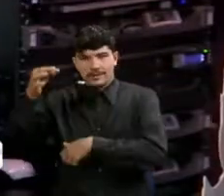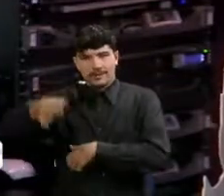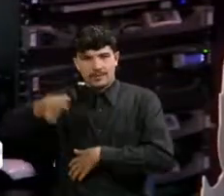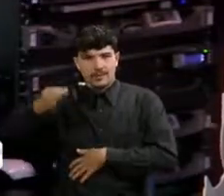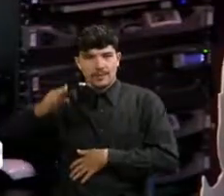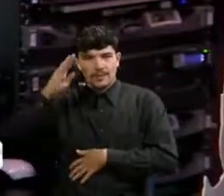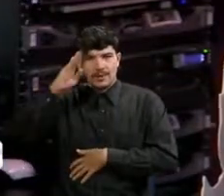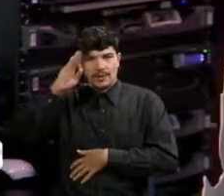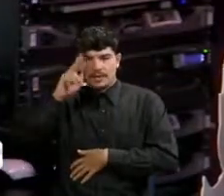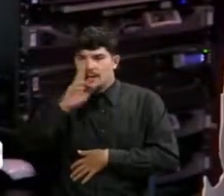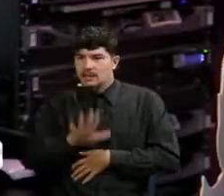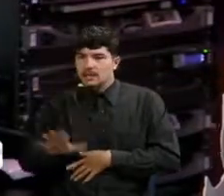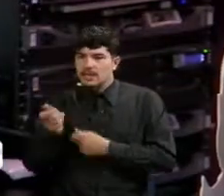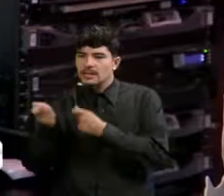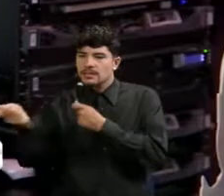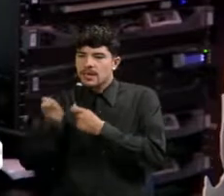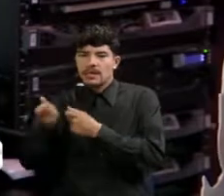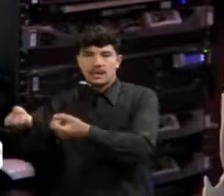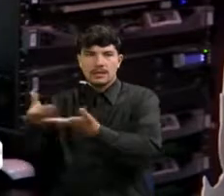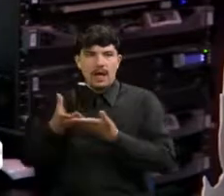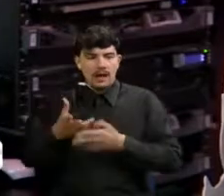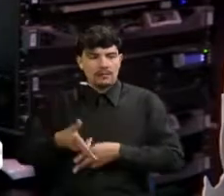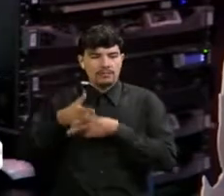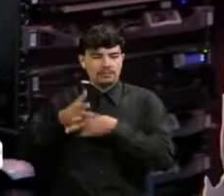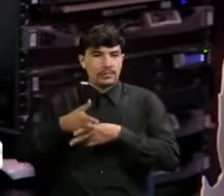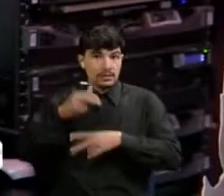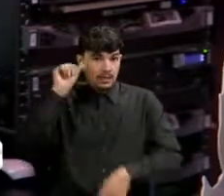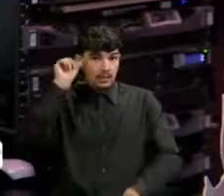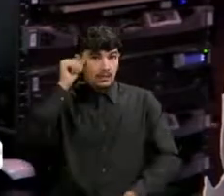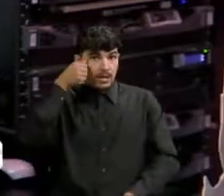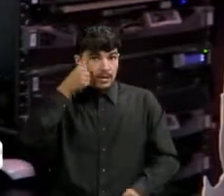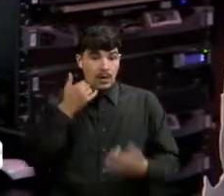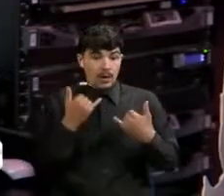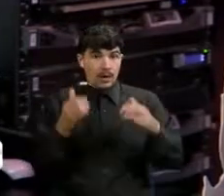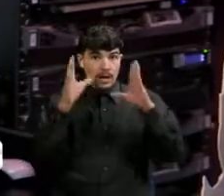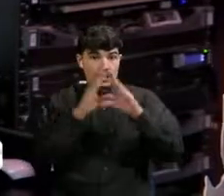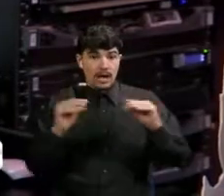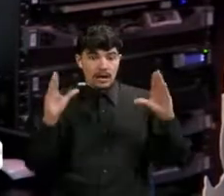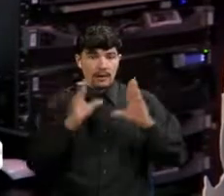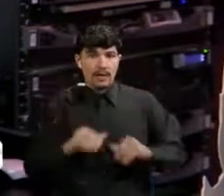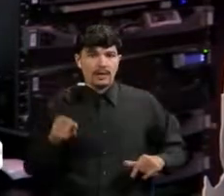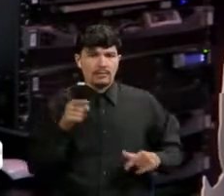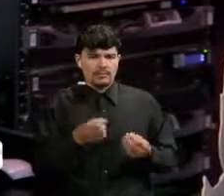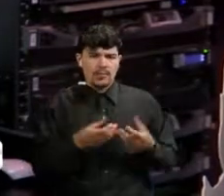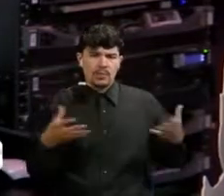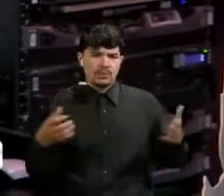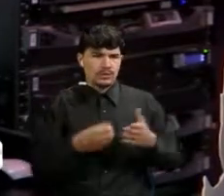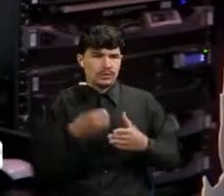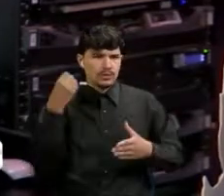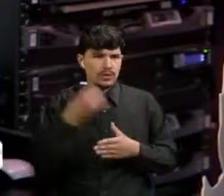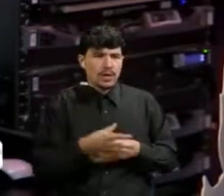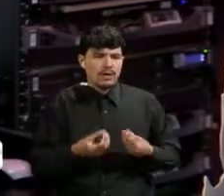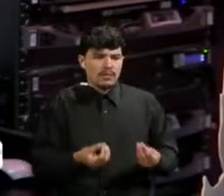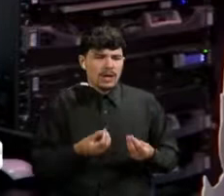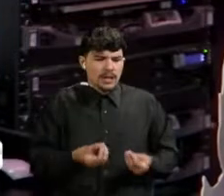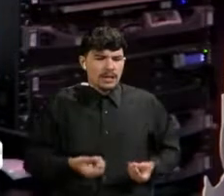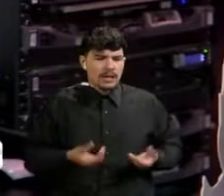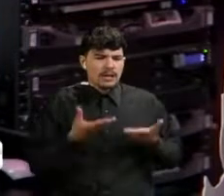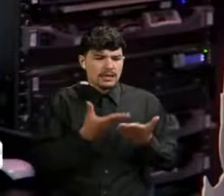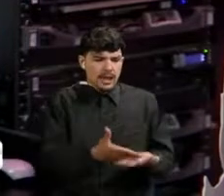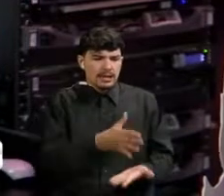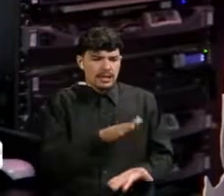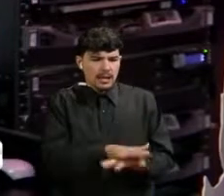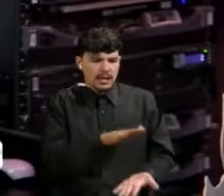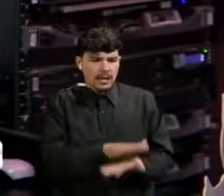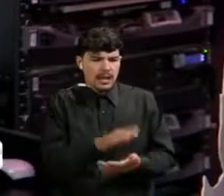cercano a brindaron la seguridad recordemos que en esta navidad se ha aumentado el pie de fuerza para brindar la tranquilidad